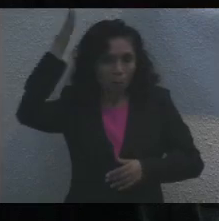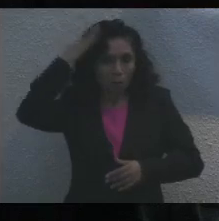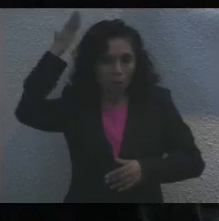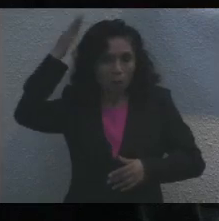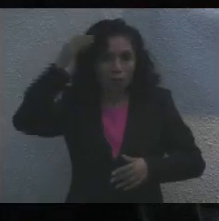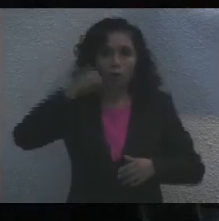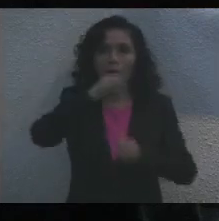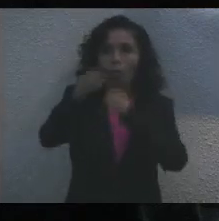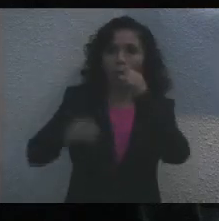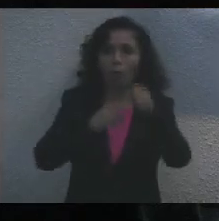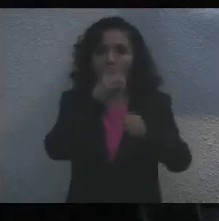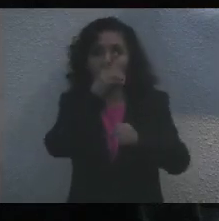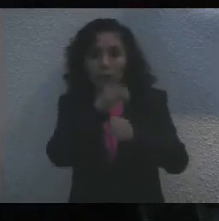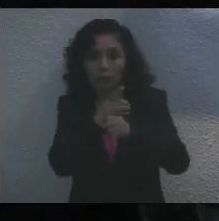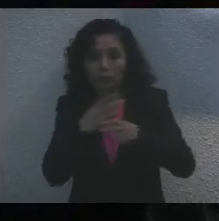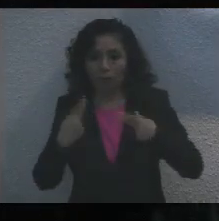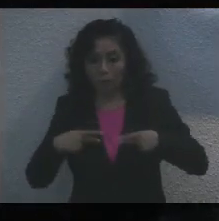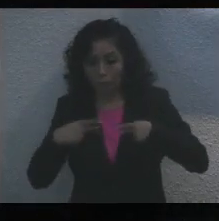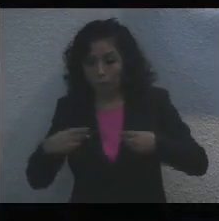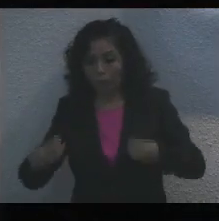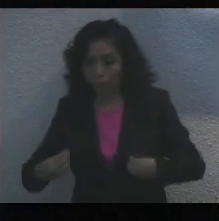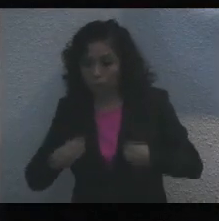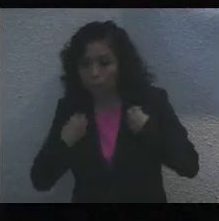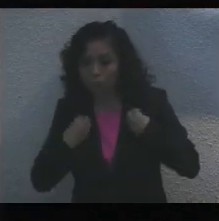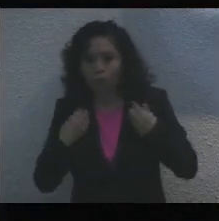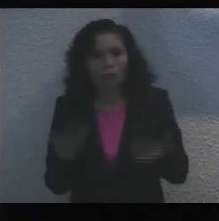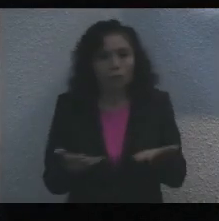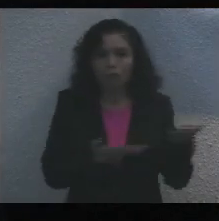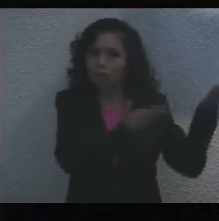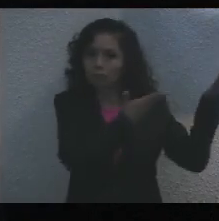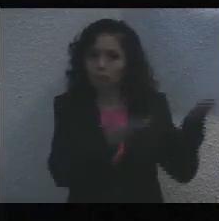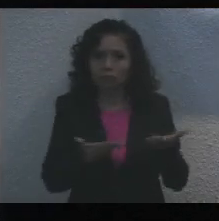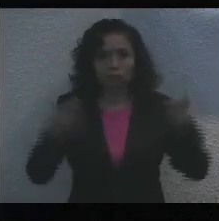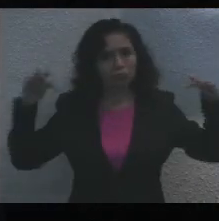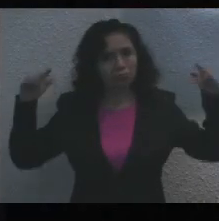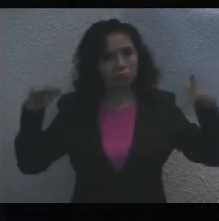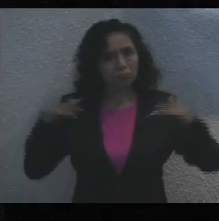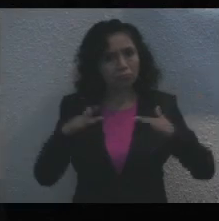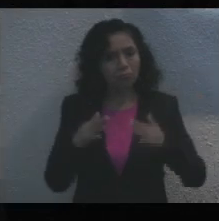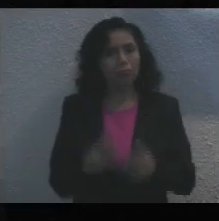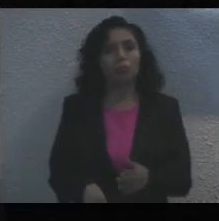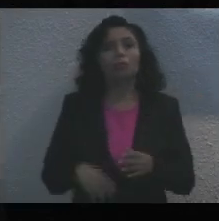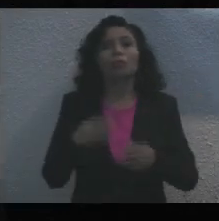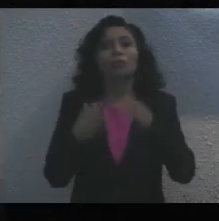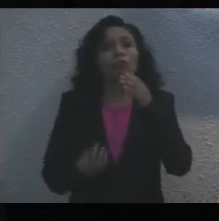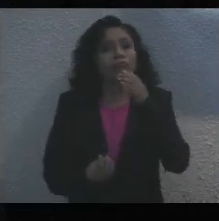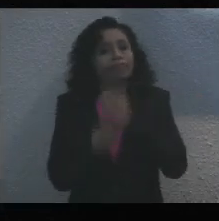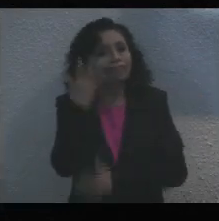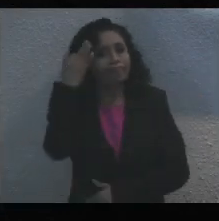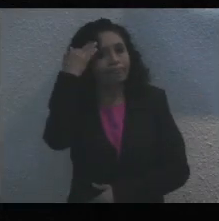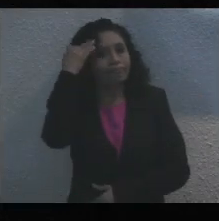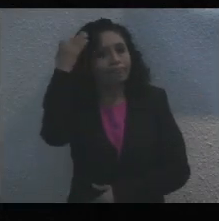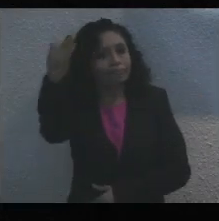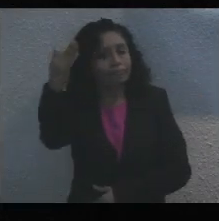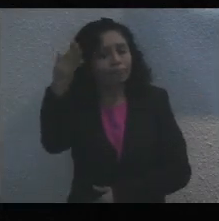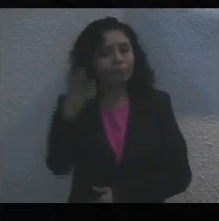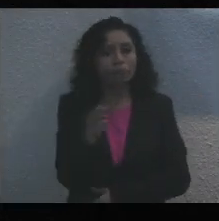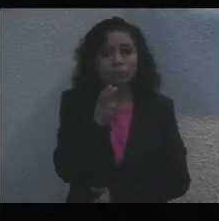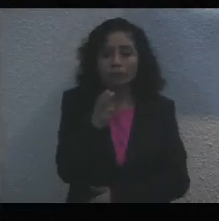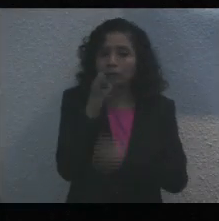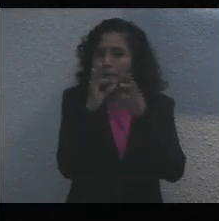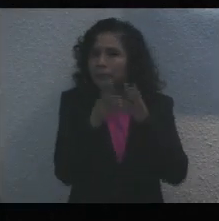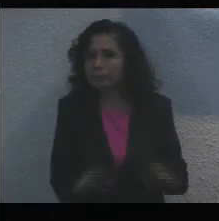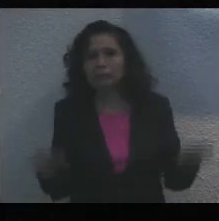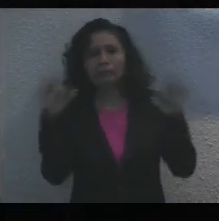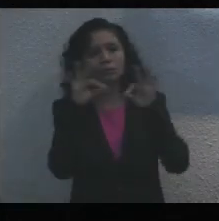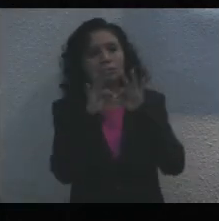para los que llegaron. Por los nuevos tiempos que estamos viviendo como sociedad, hace necesario que terminemos con retos